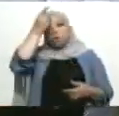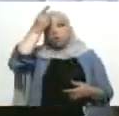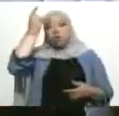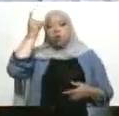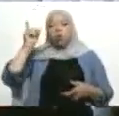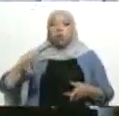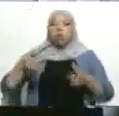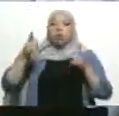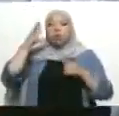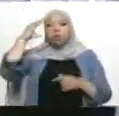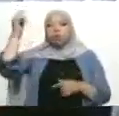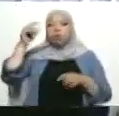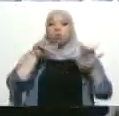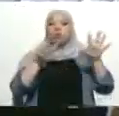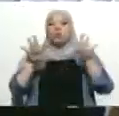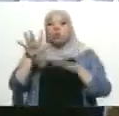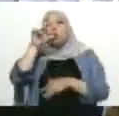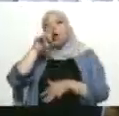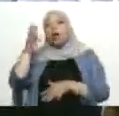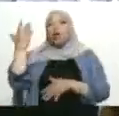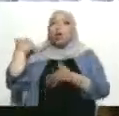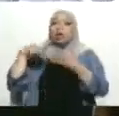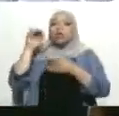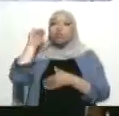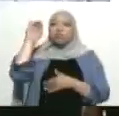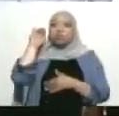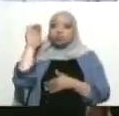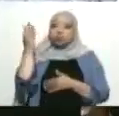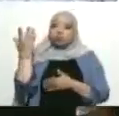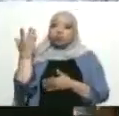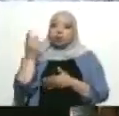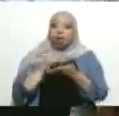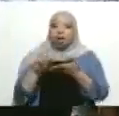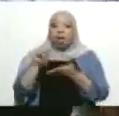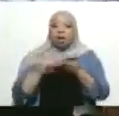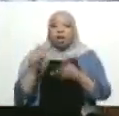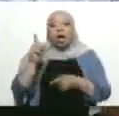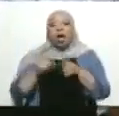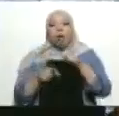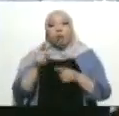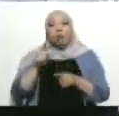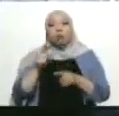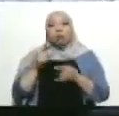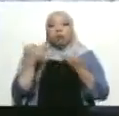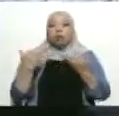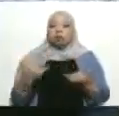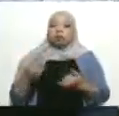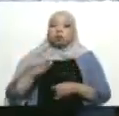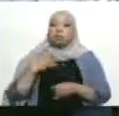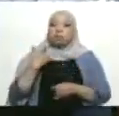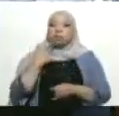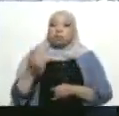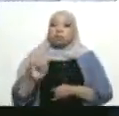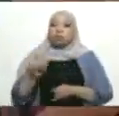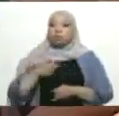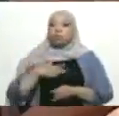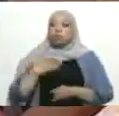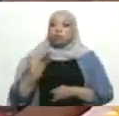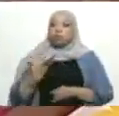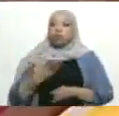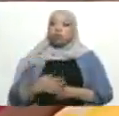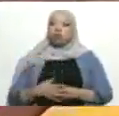permite, cuando tengamos 85 años, podremos escribir algunas cosas que aún no se pueden decir. Y la